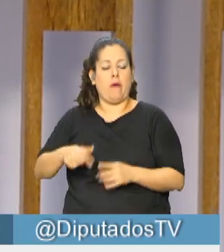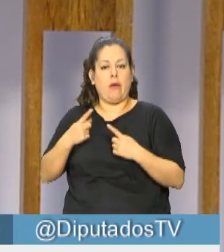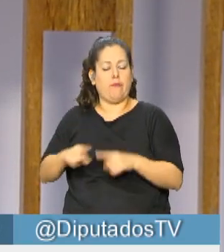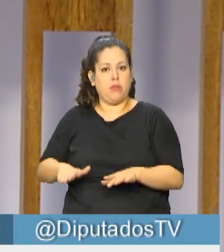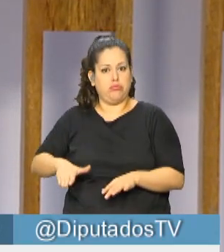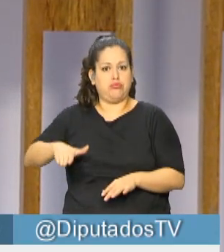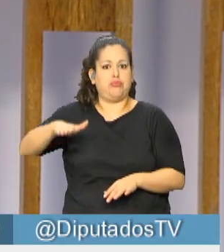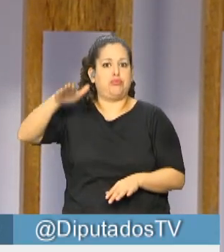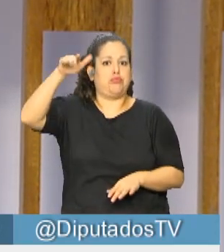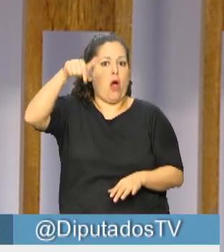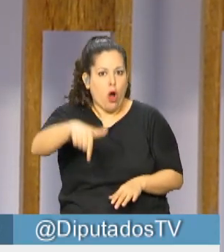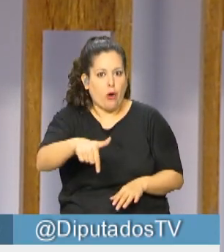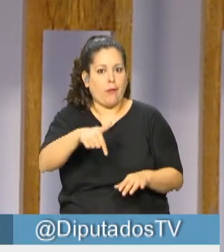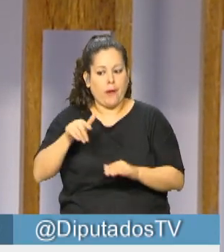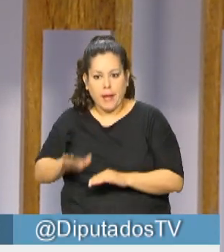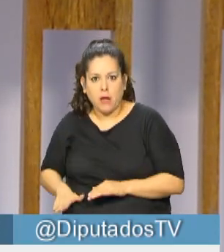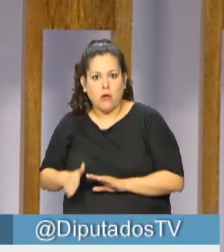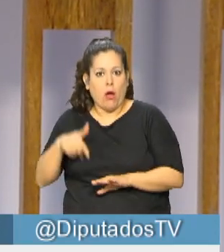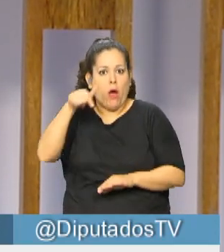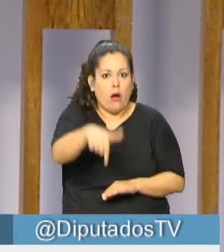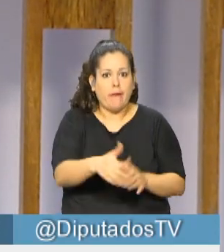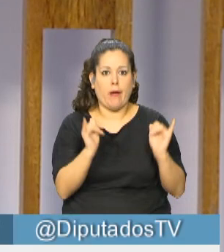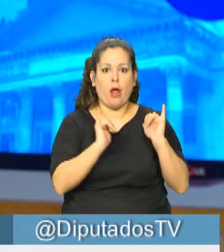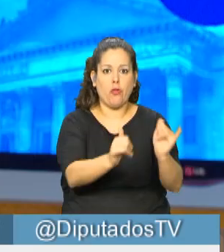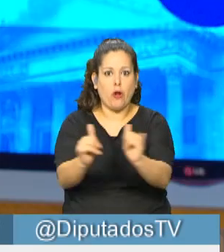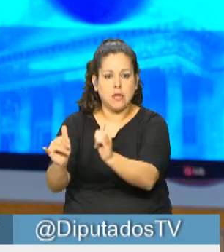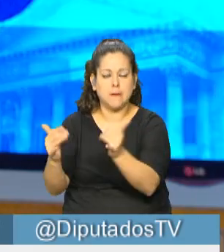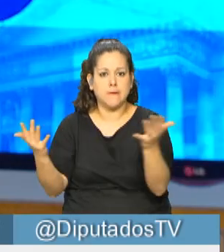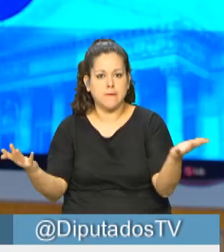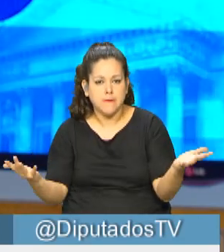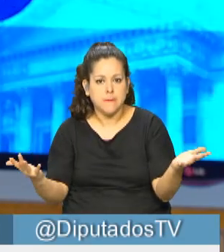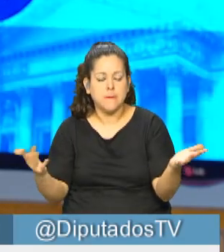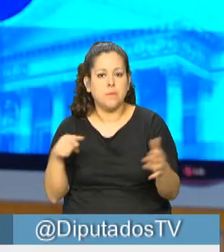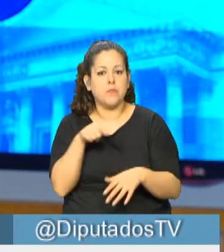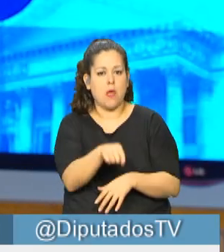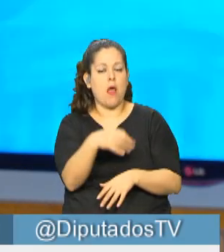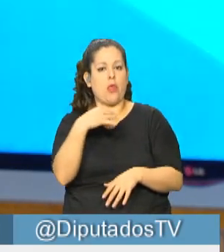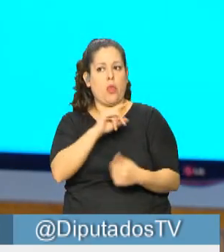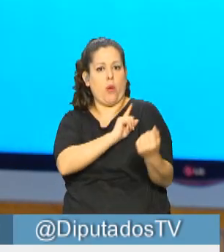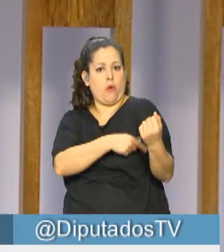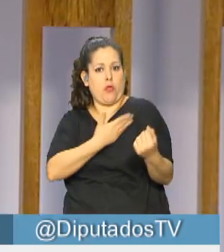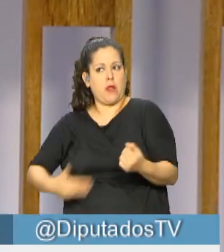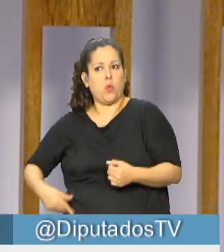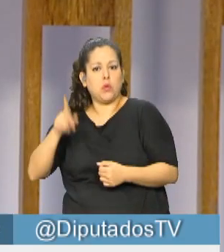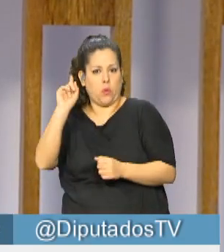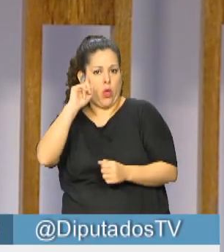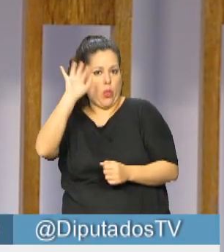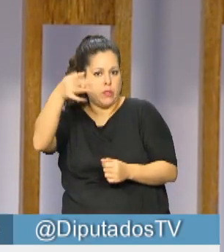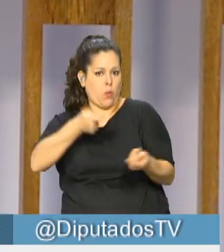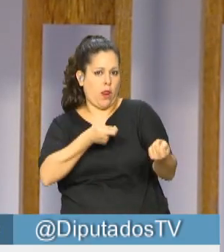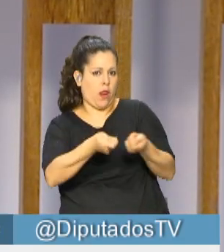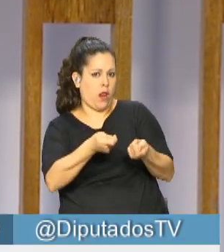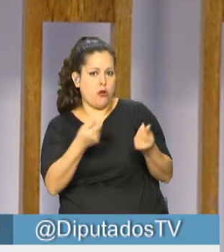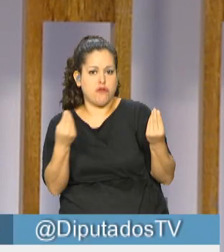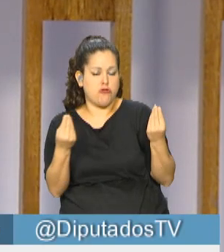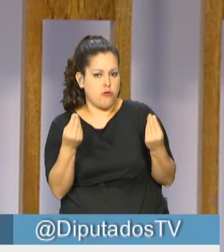del 2002. Por eso creo que tiene que haber un gran acuerdo, digo, no solo de la parte del Ejecutivo, sino del Congreso también. Creo que